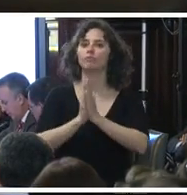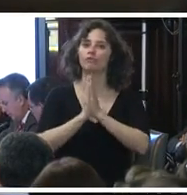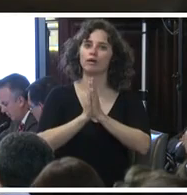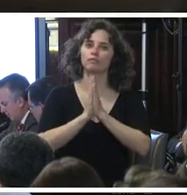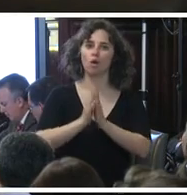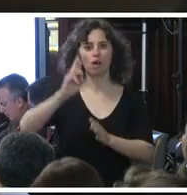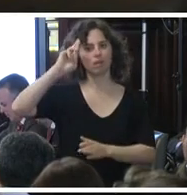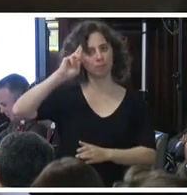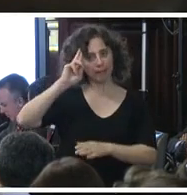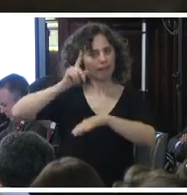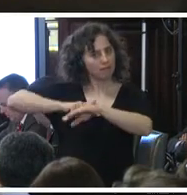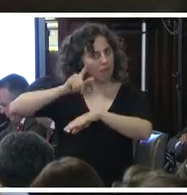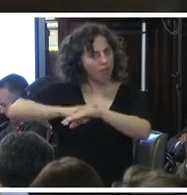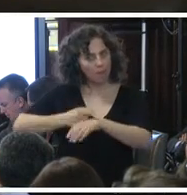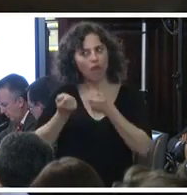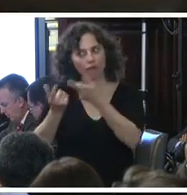republicanos